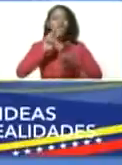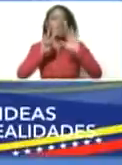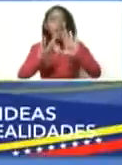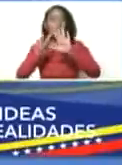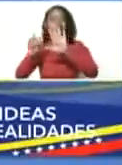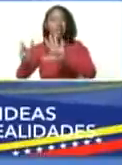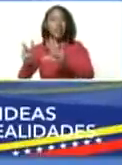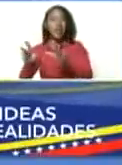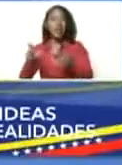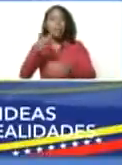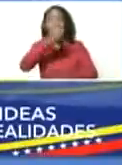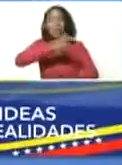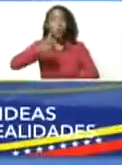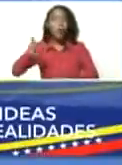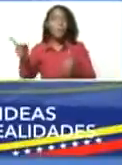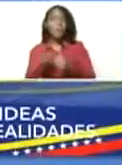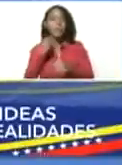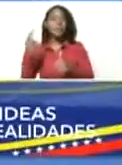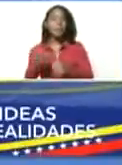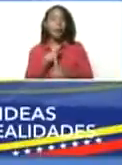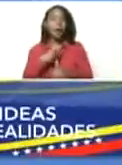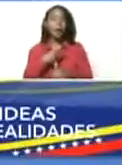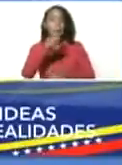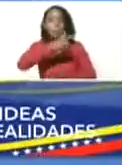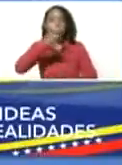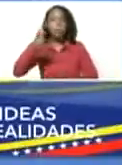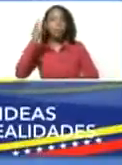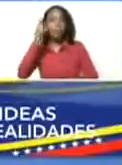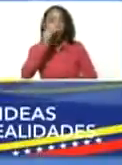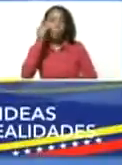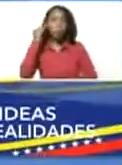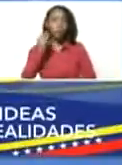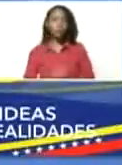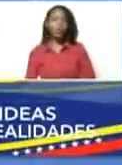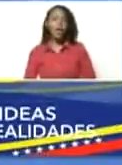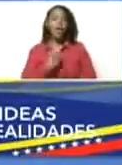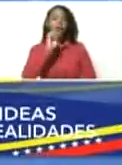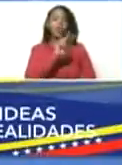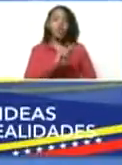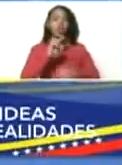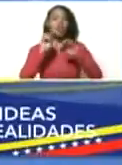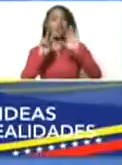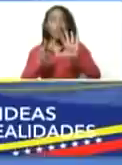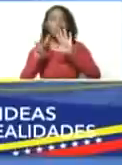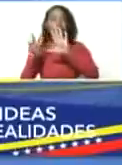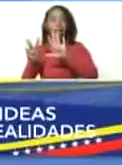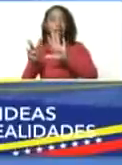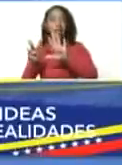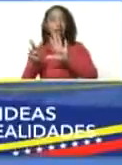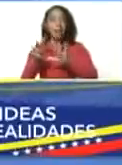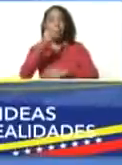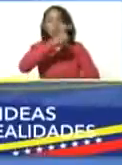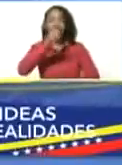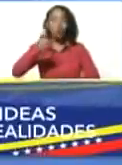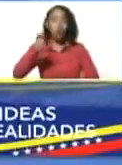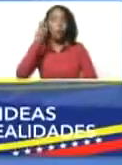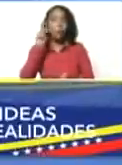277 candidatos principales y candidatas y 277 candidatos y